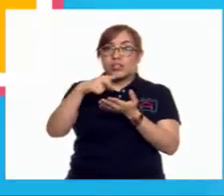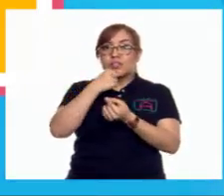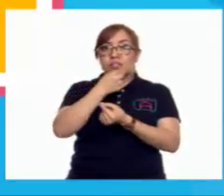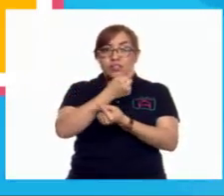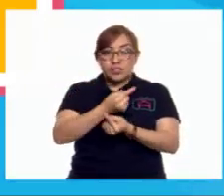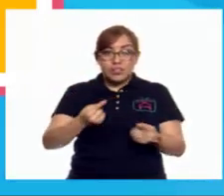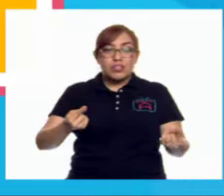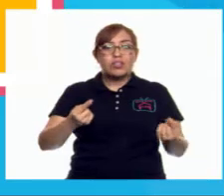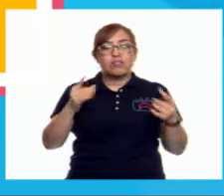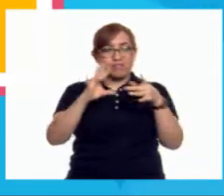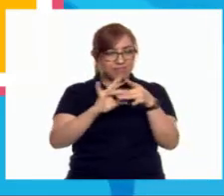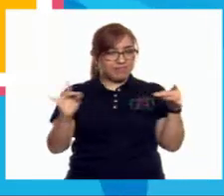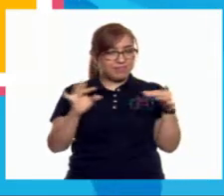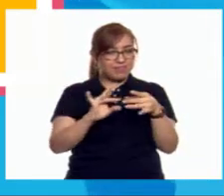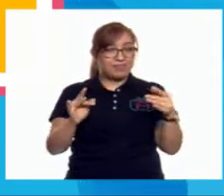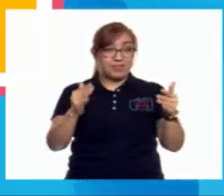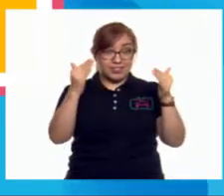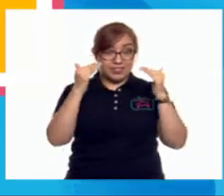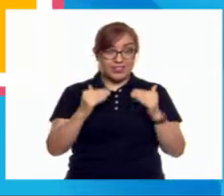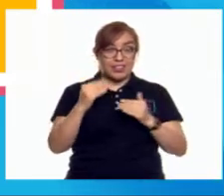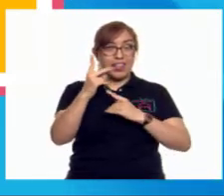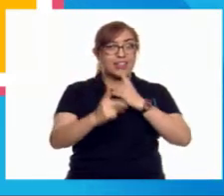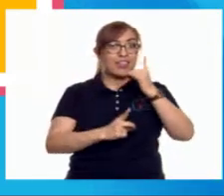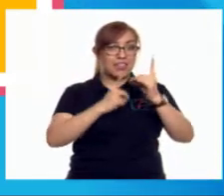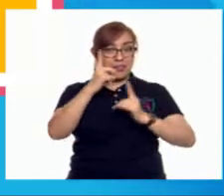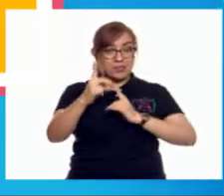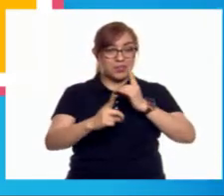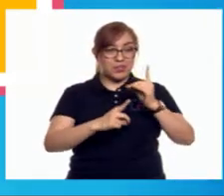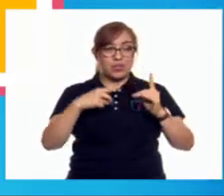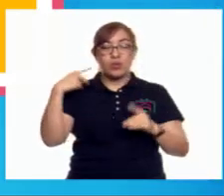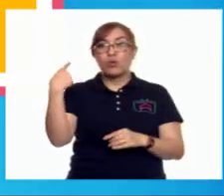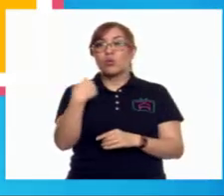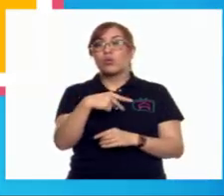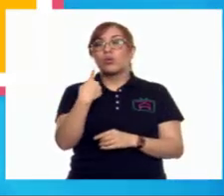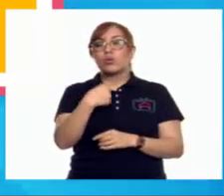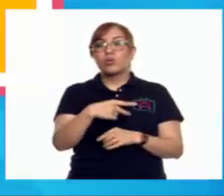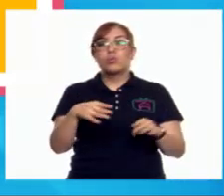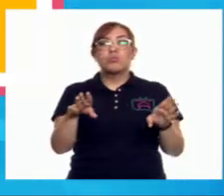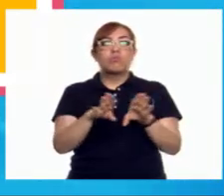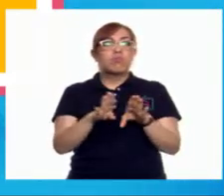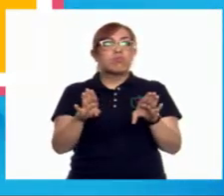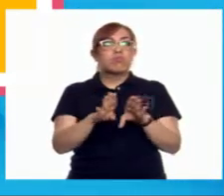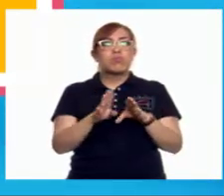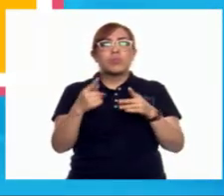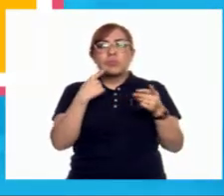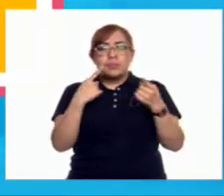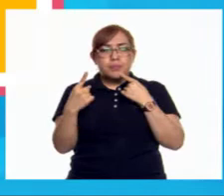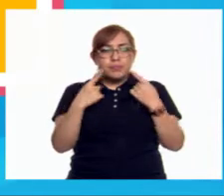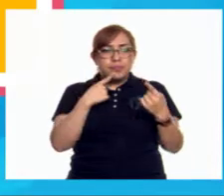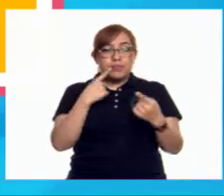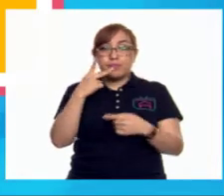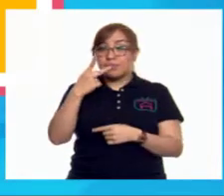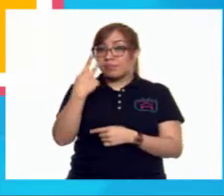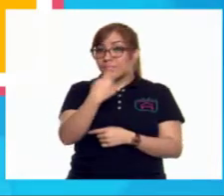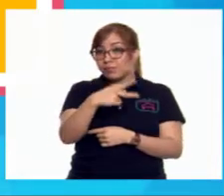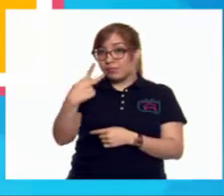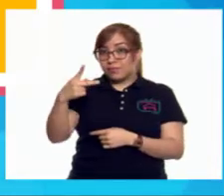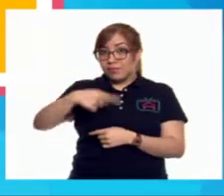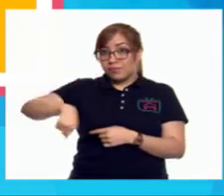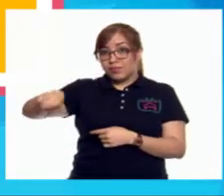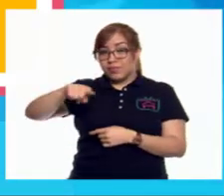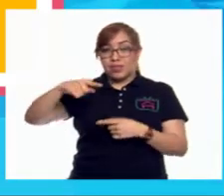lugar. Es un deportivo. Y el tipo de diálogo... convenciendo a personas de elegir